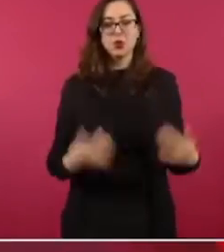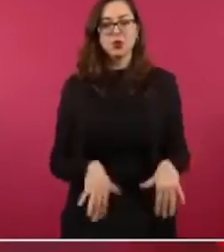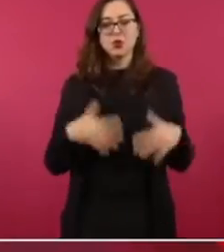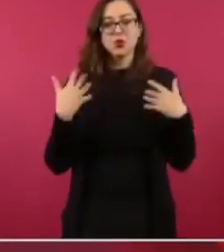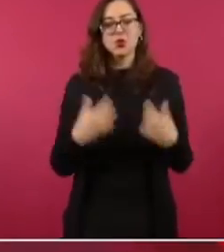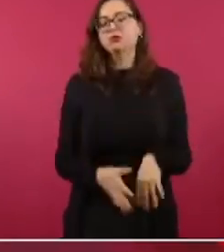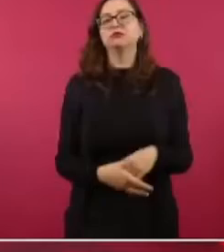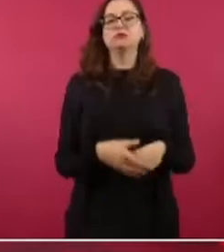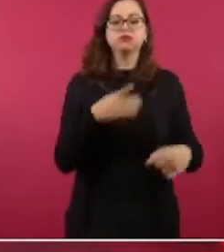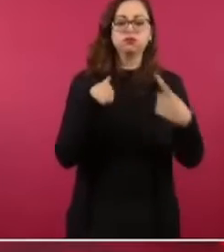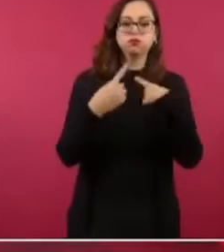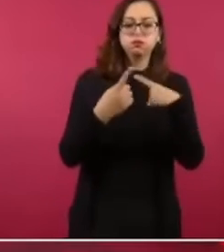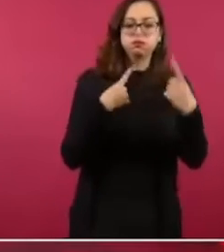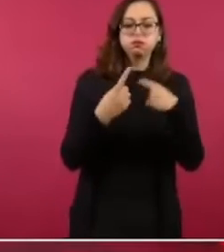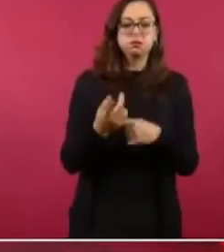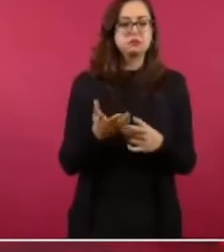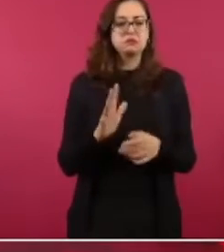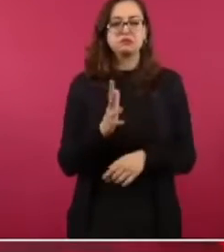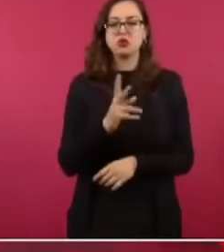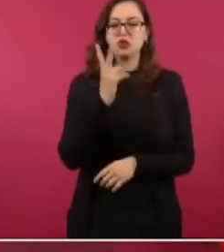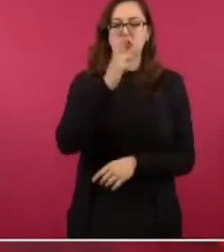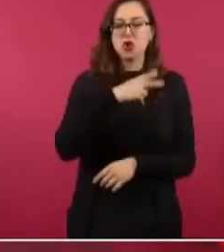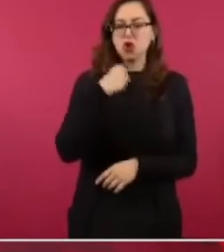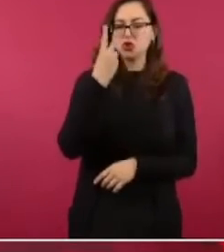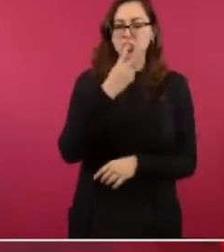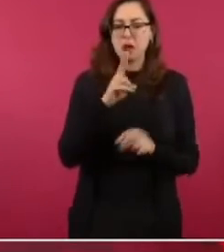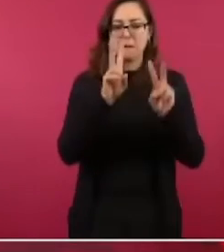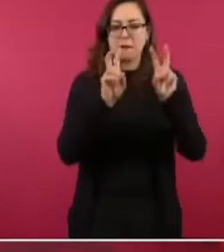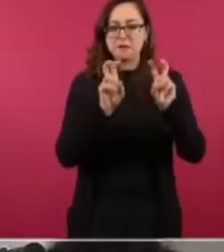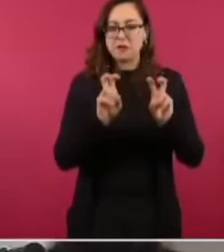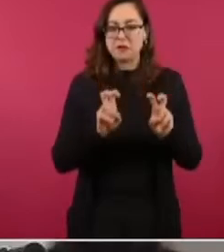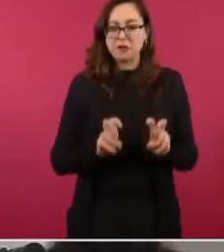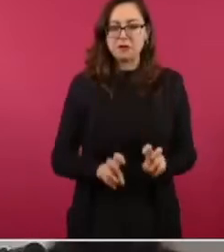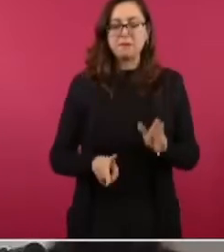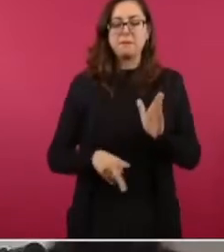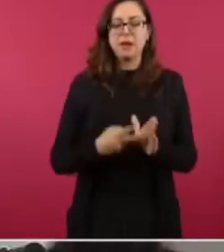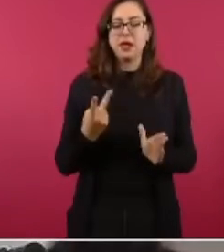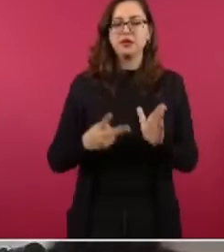se tocan todos los temas, una vez a la semana.